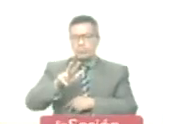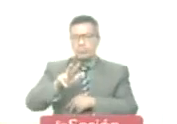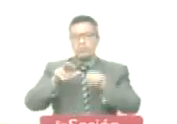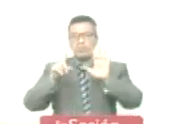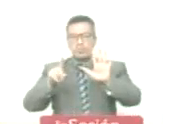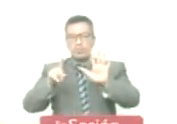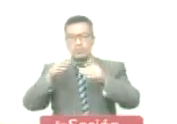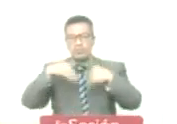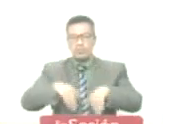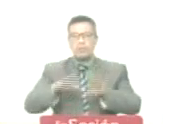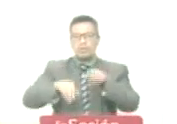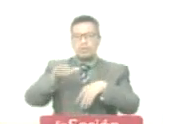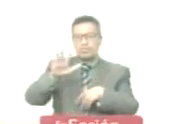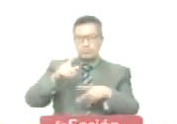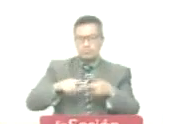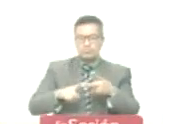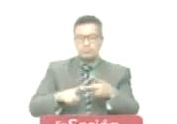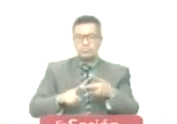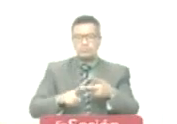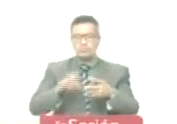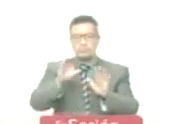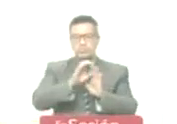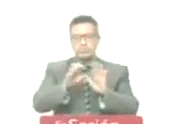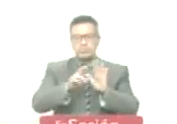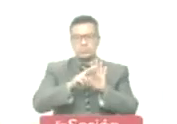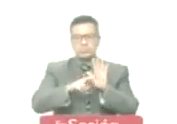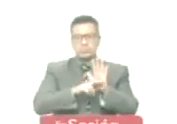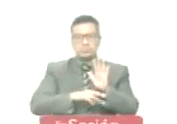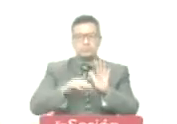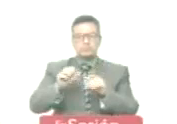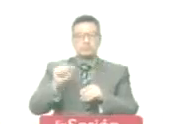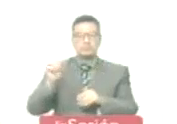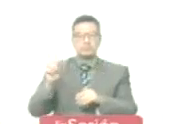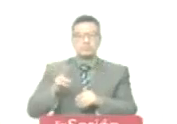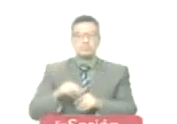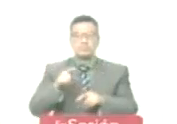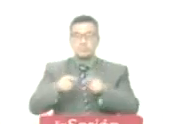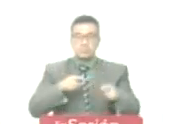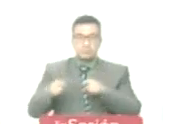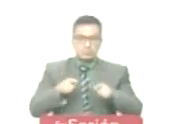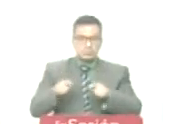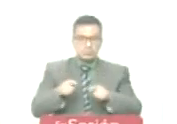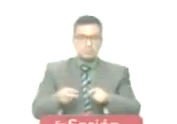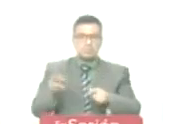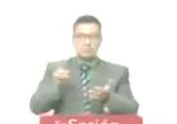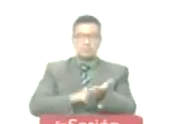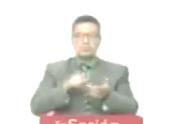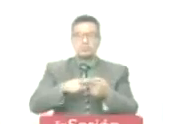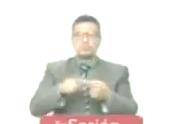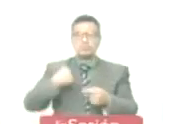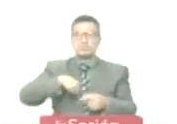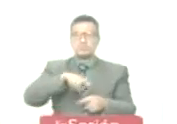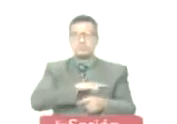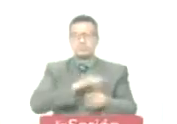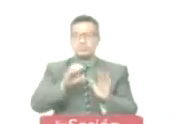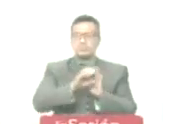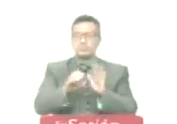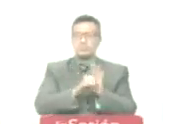236, numeral 15, de la Constitución de la República Bolivariana, como una acción de reivindicación de nuestra